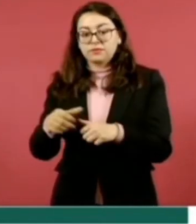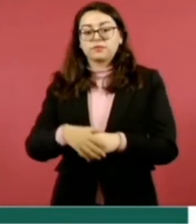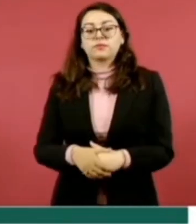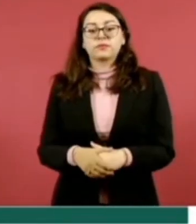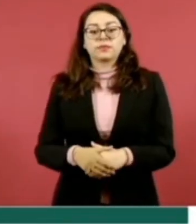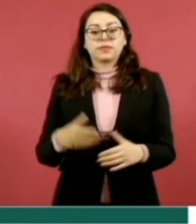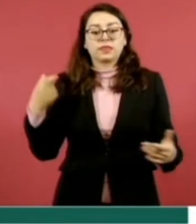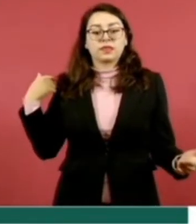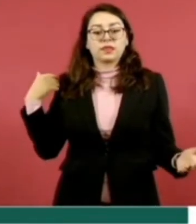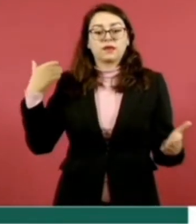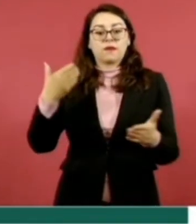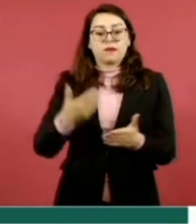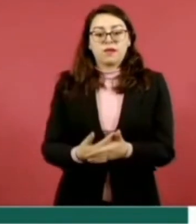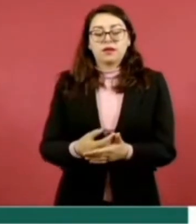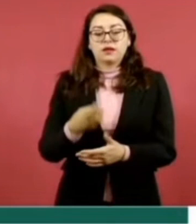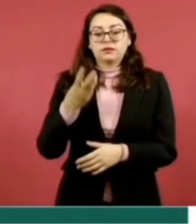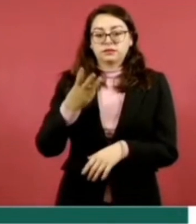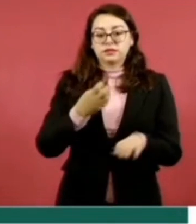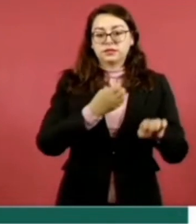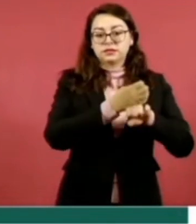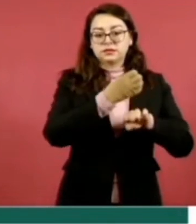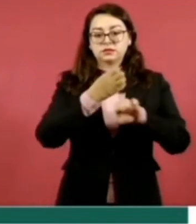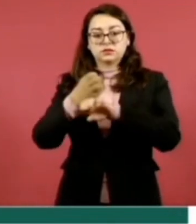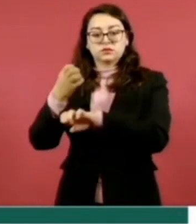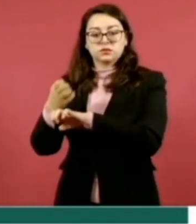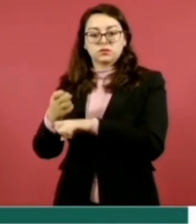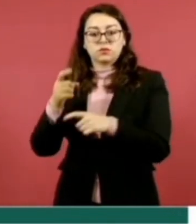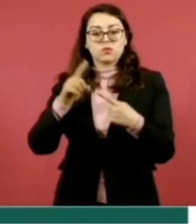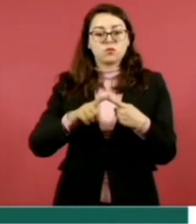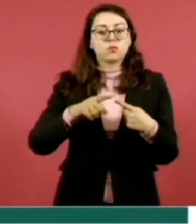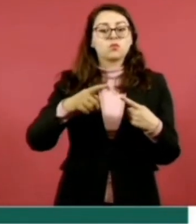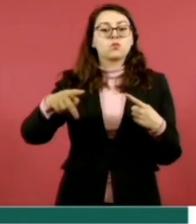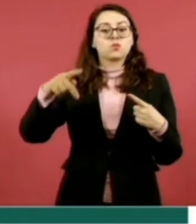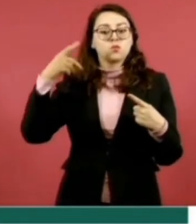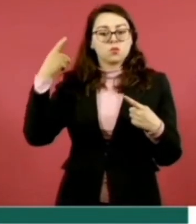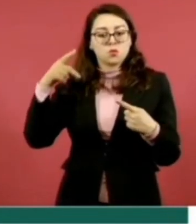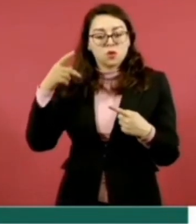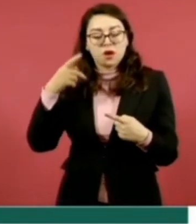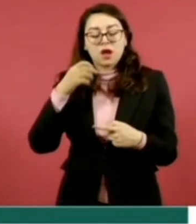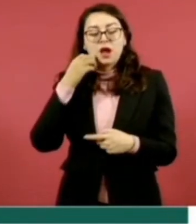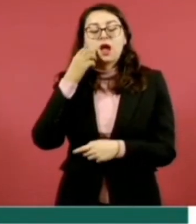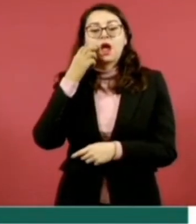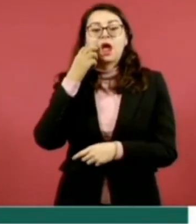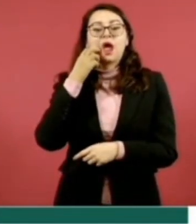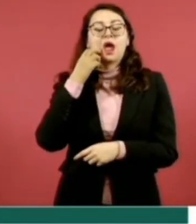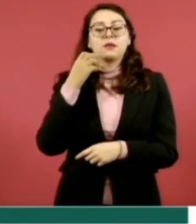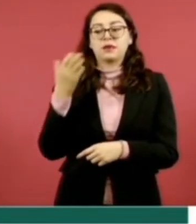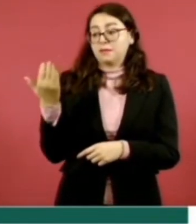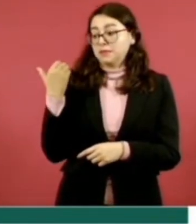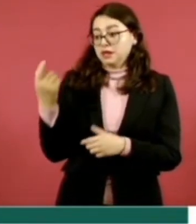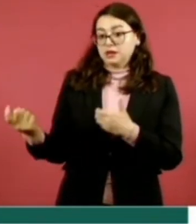3 estados, en el estado de Puebla, la consulta de especialidad pasó de